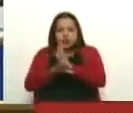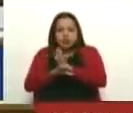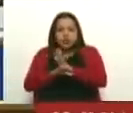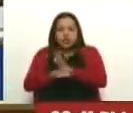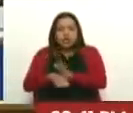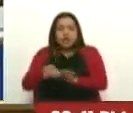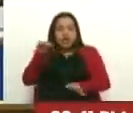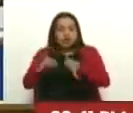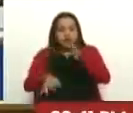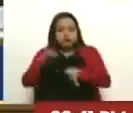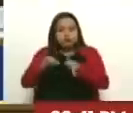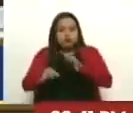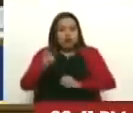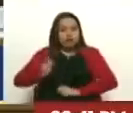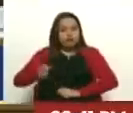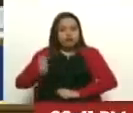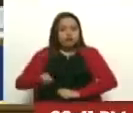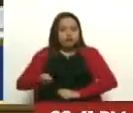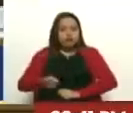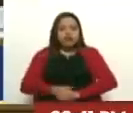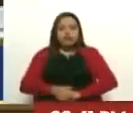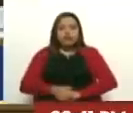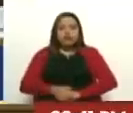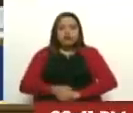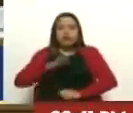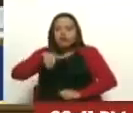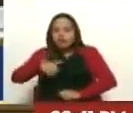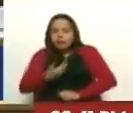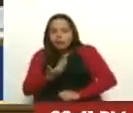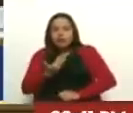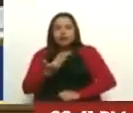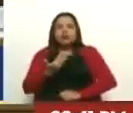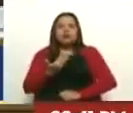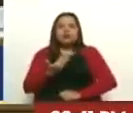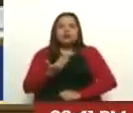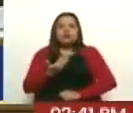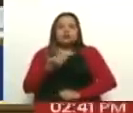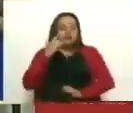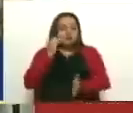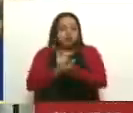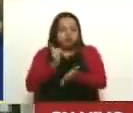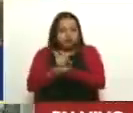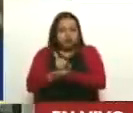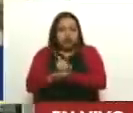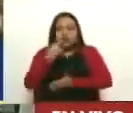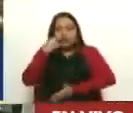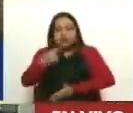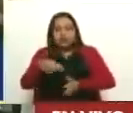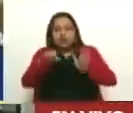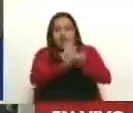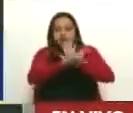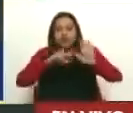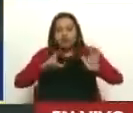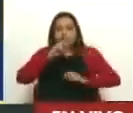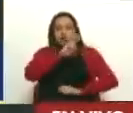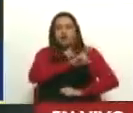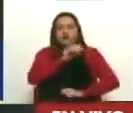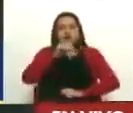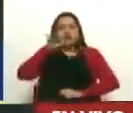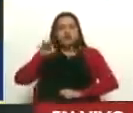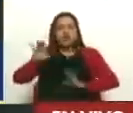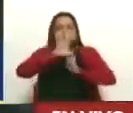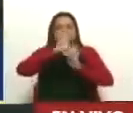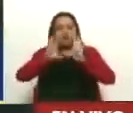Tribunal Supremo de Justicia a los efectos de lo que está establecido en el artículo 203 de la Constitución